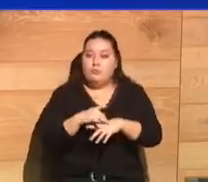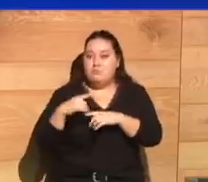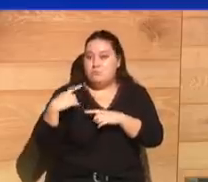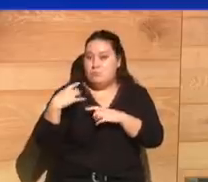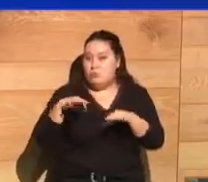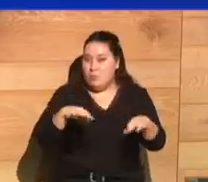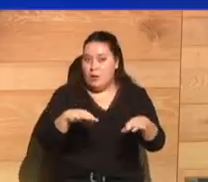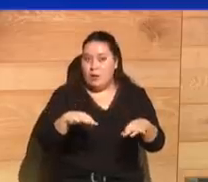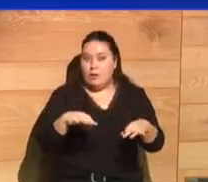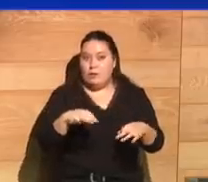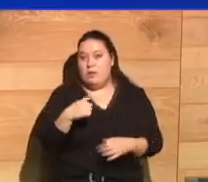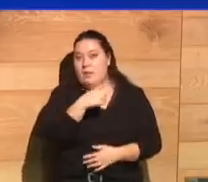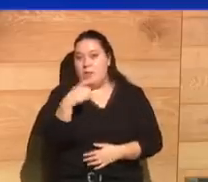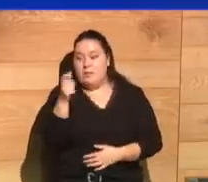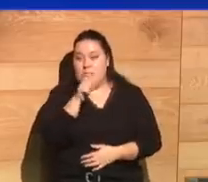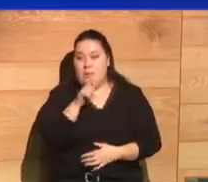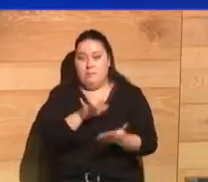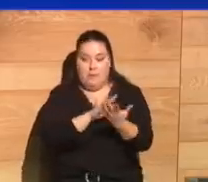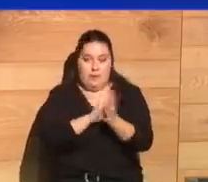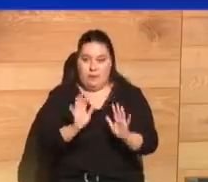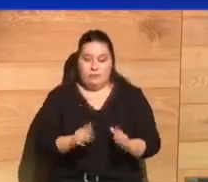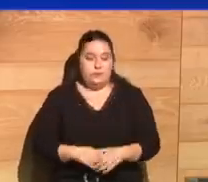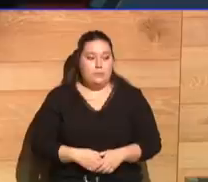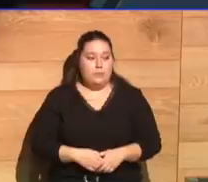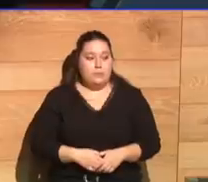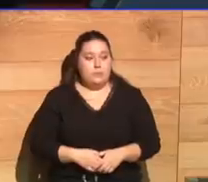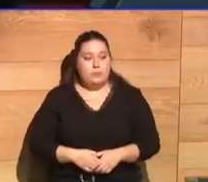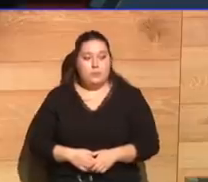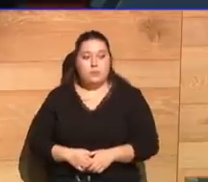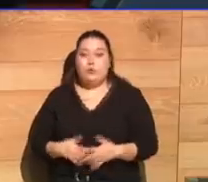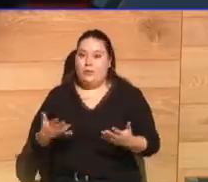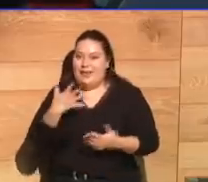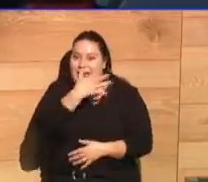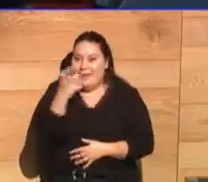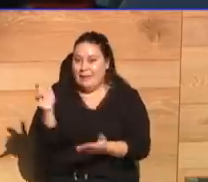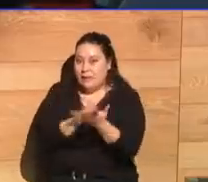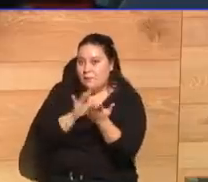época sería un guión de unas 100 páginas aproximadamente. Con lo cual aterriza ese guión de 500